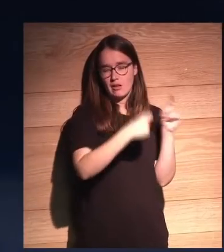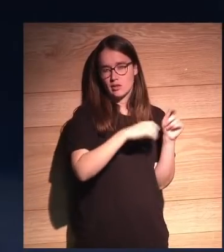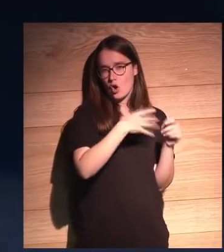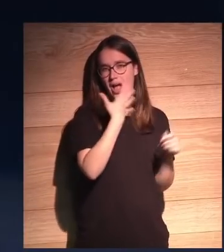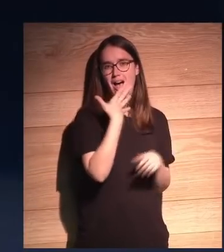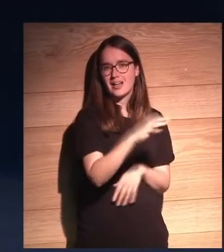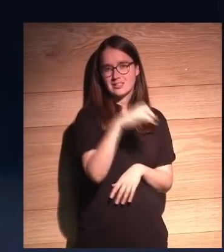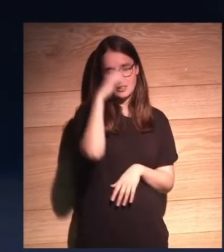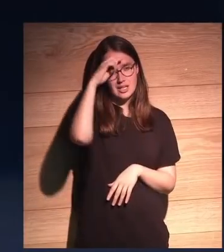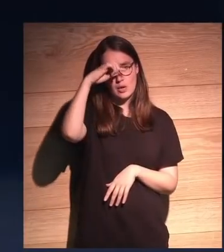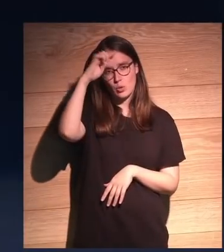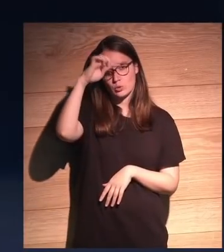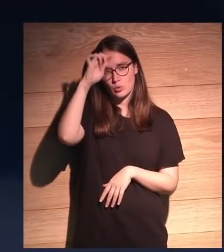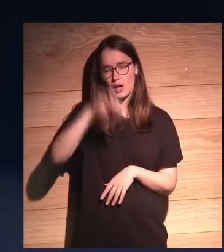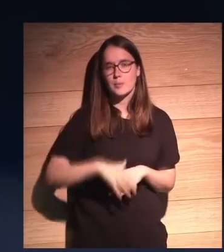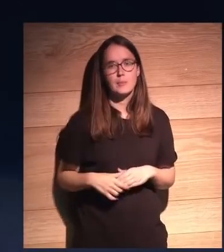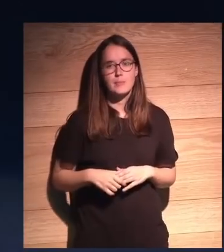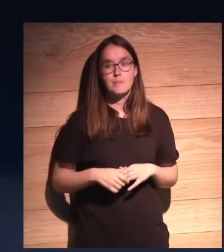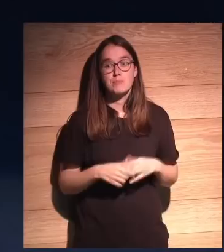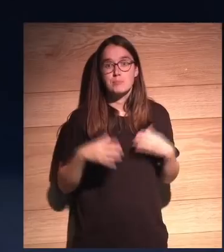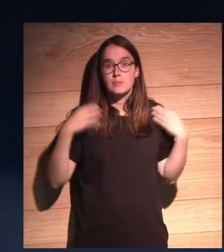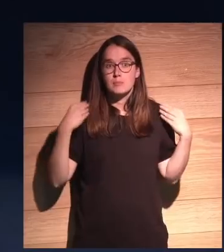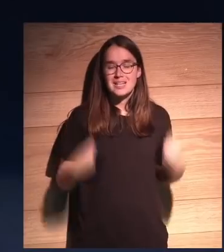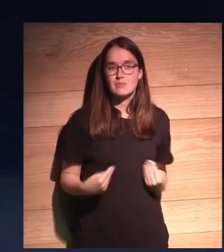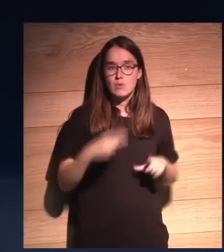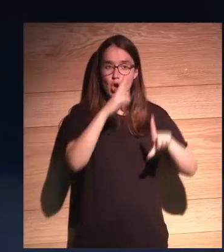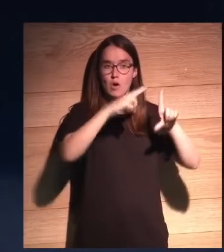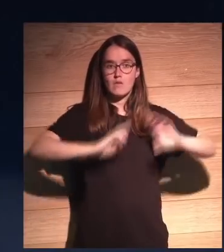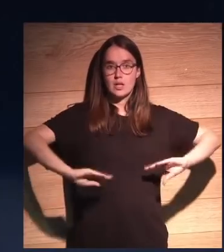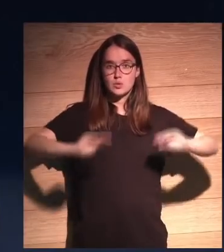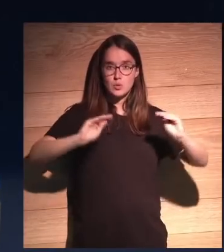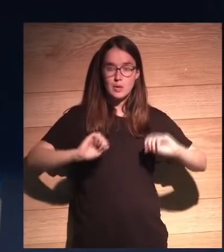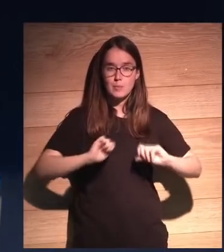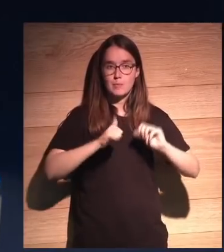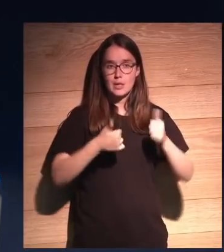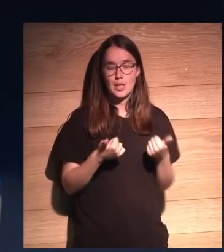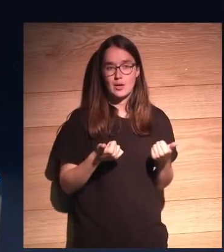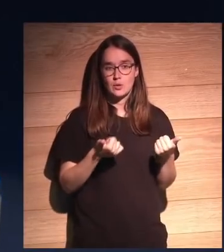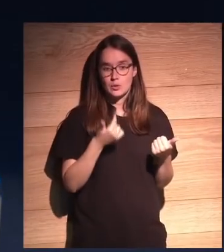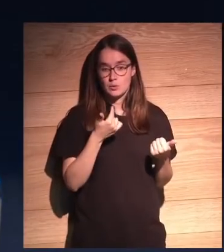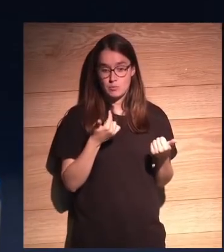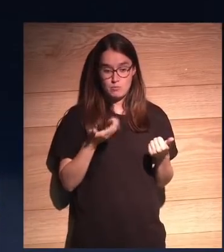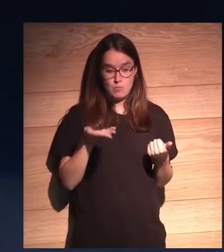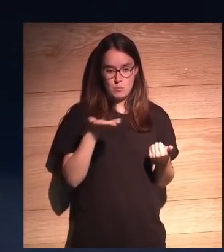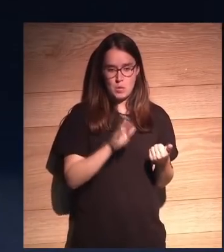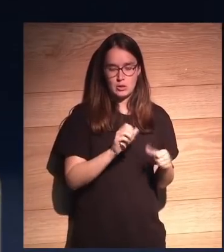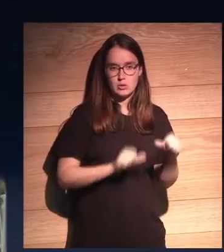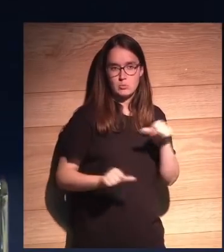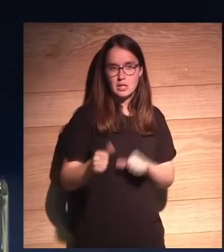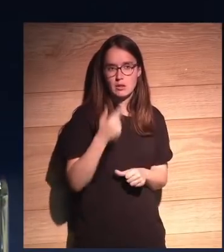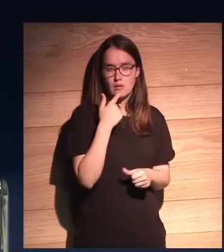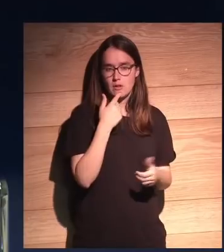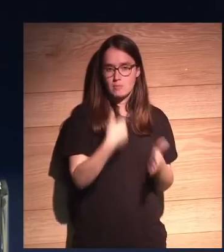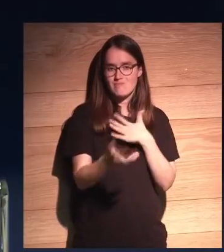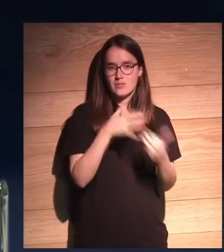de la pintura, Orazio Gentileschi, lo mismo, sus obras empezaron a ser consideradas después de su muerte obras de su